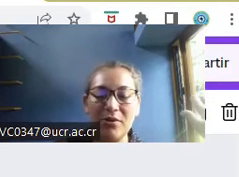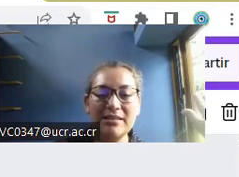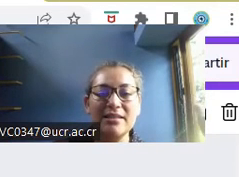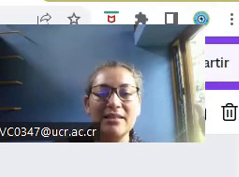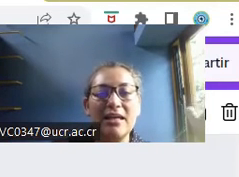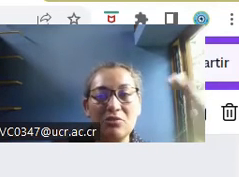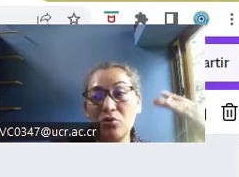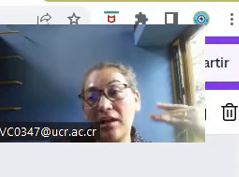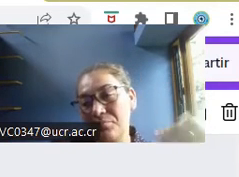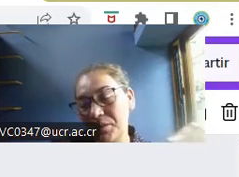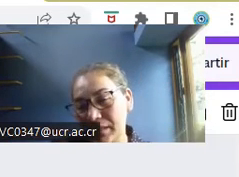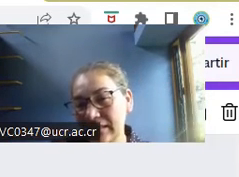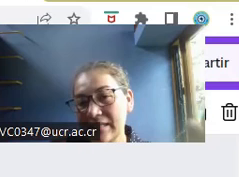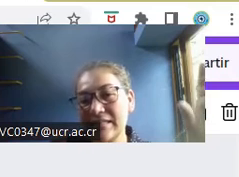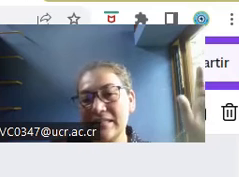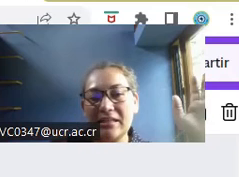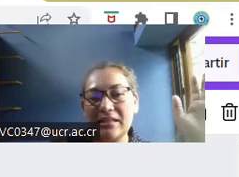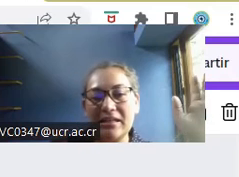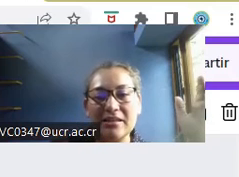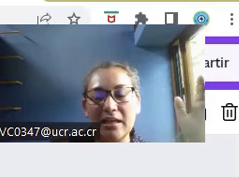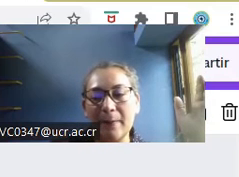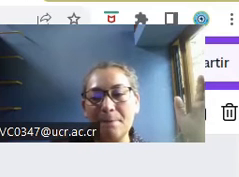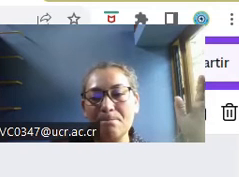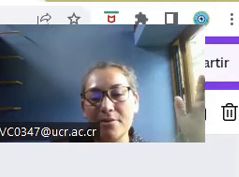buscar alguna vez. Es una de las más baratas y